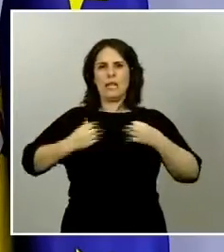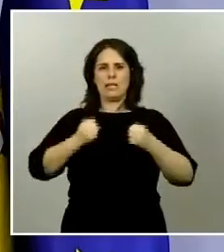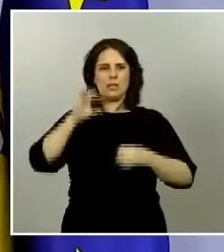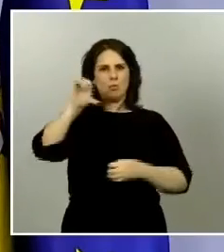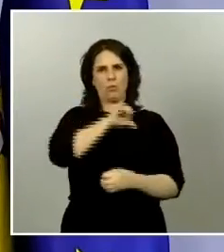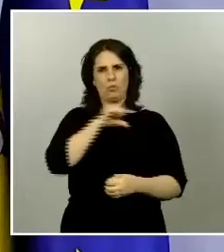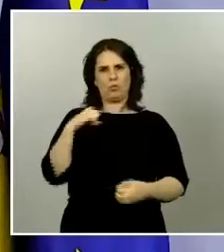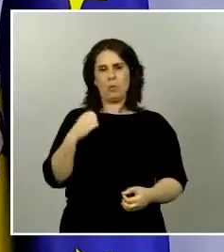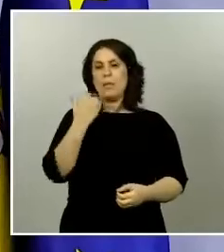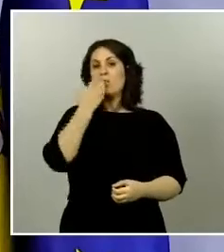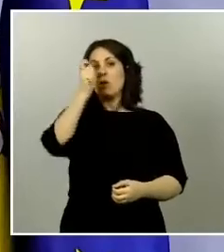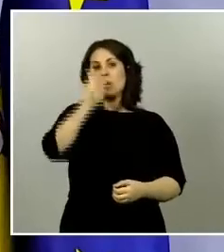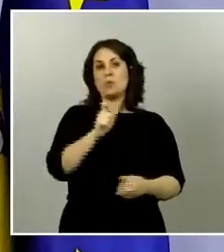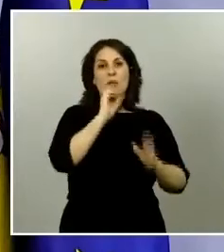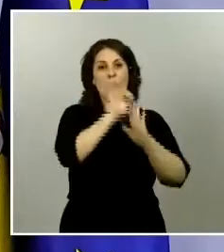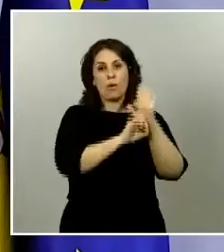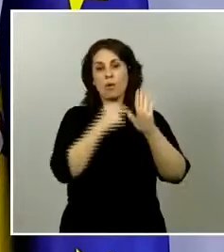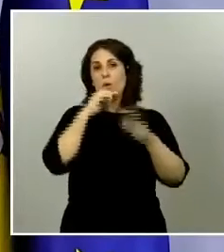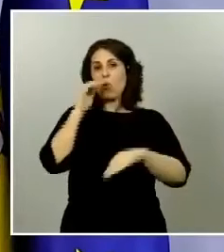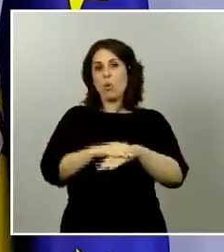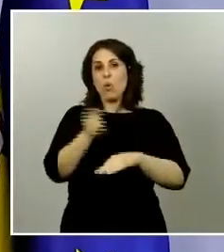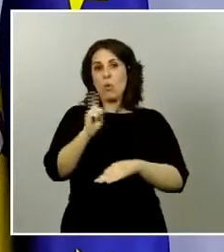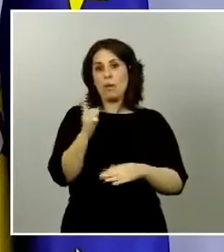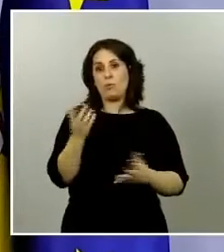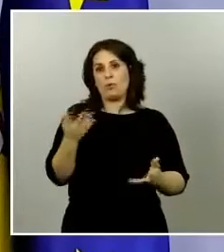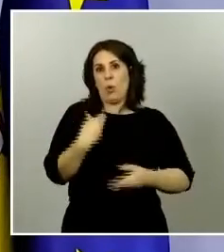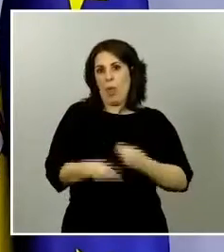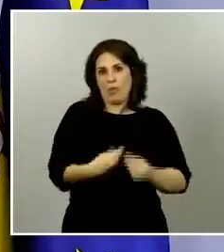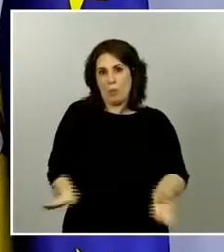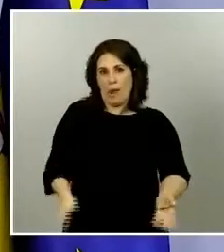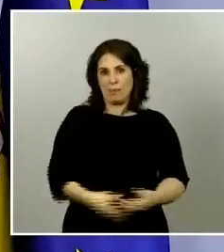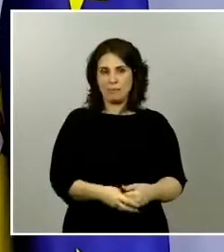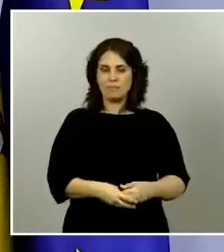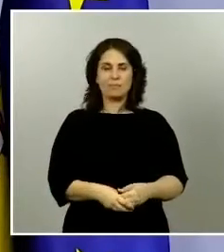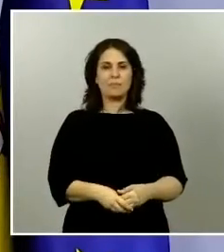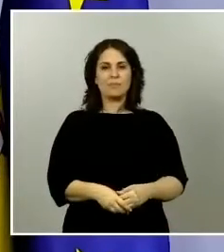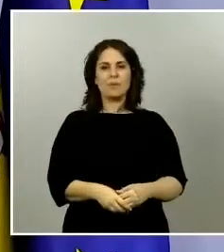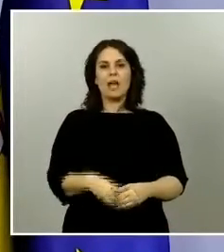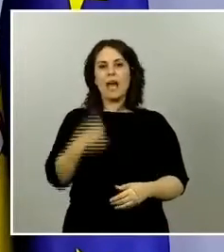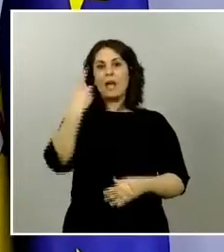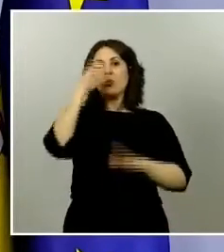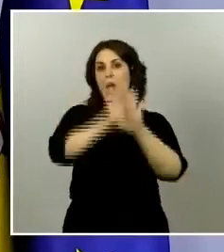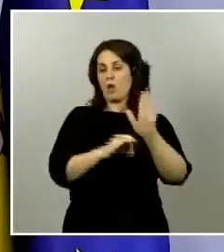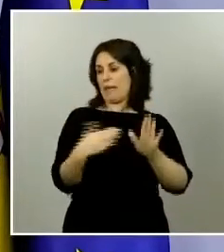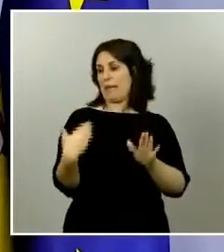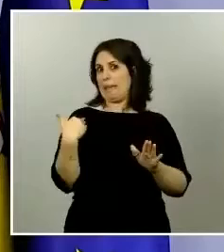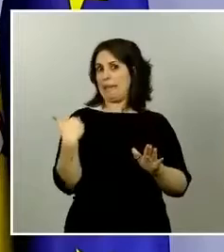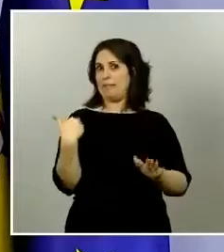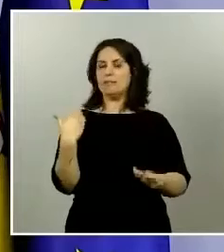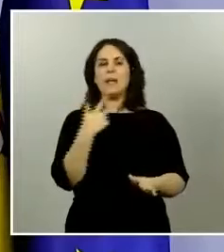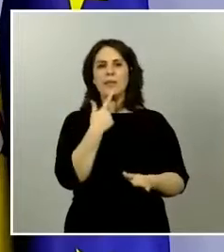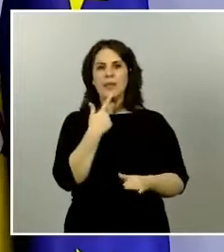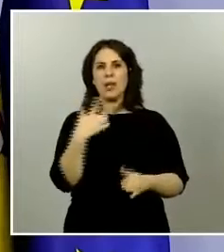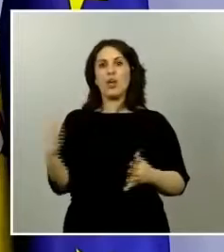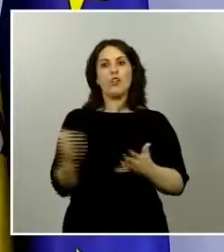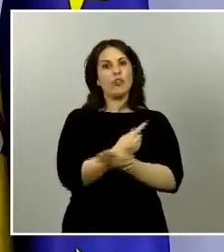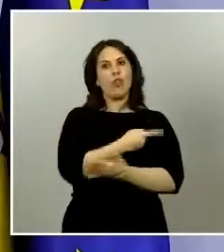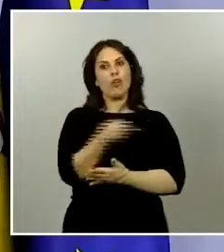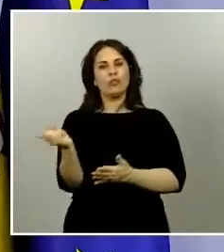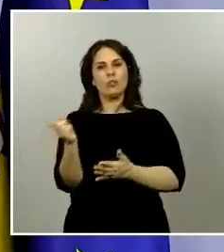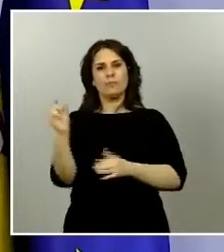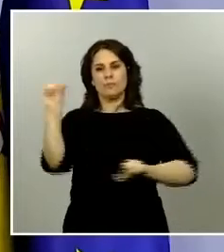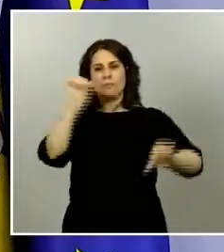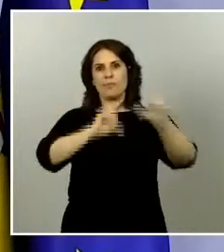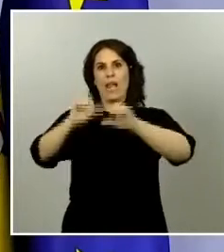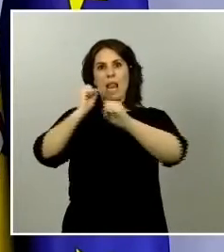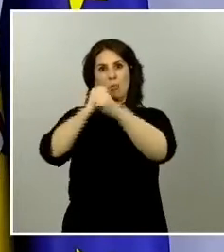dirigen las autoridades sanitarias de las comunidades autónomas. Insisto, si alguien incumple esta orden, pues hace muy mal, ¿eh? Y hay una orden mucho